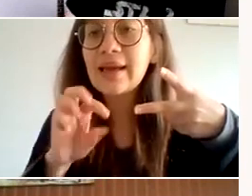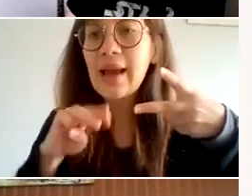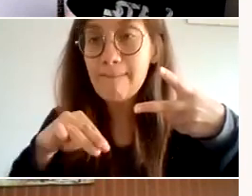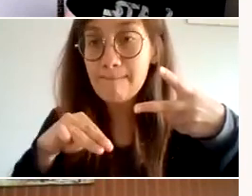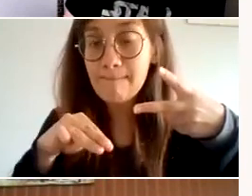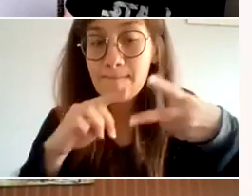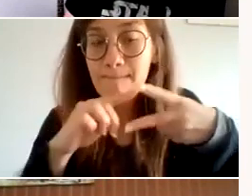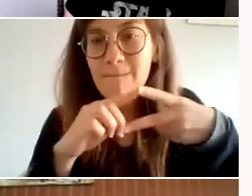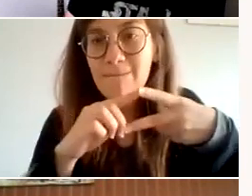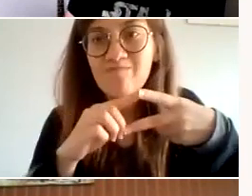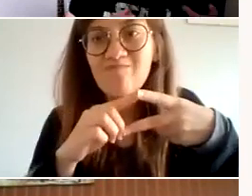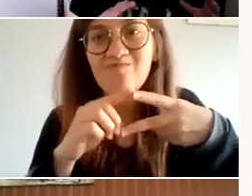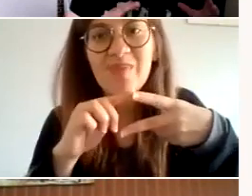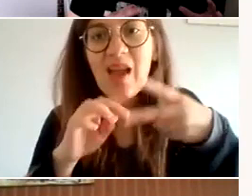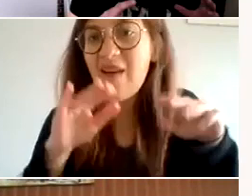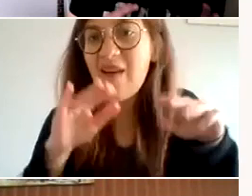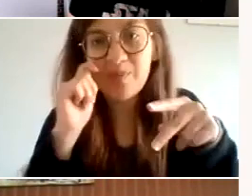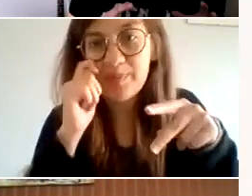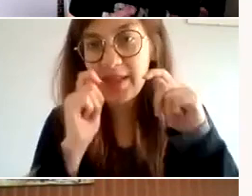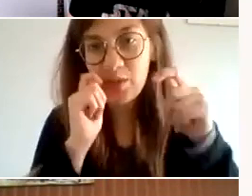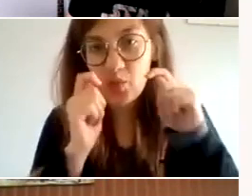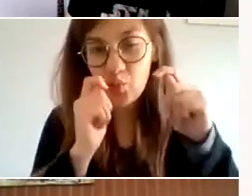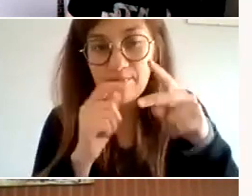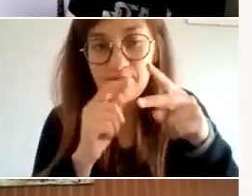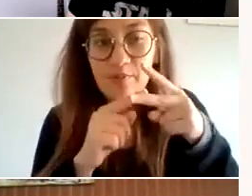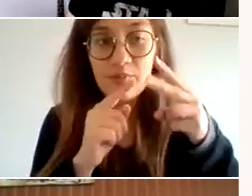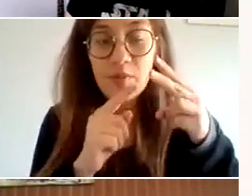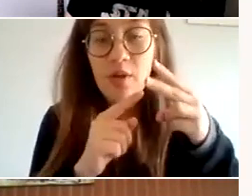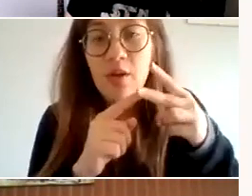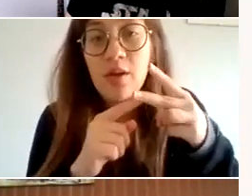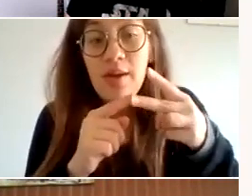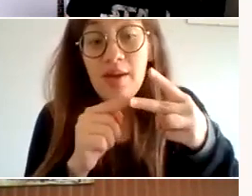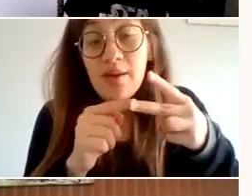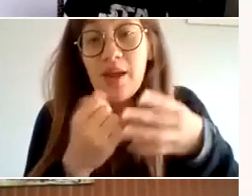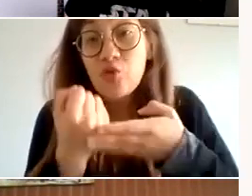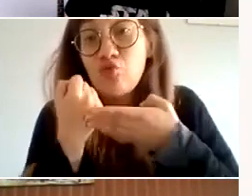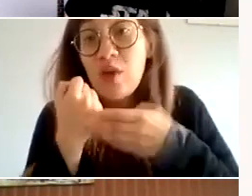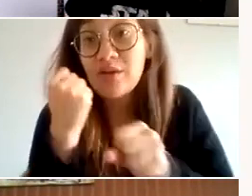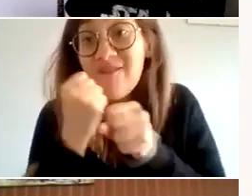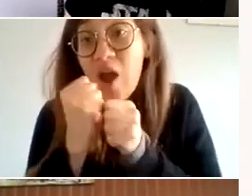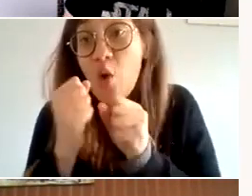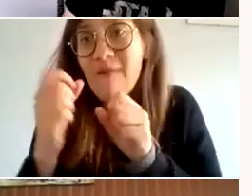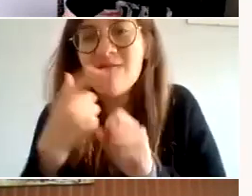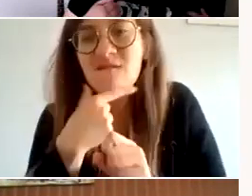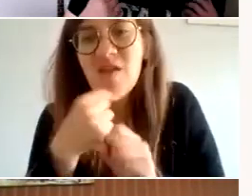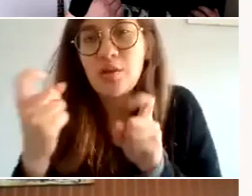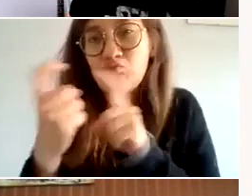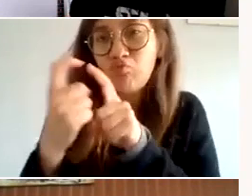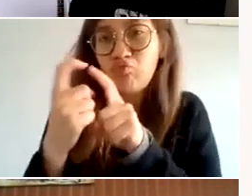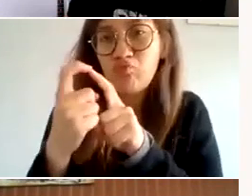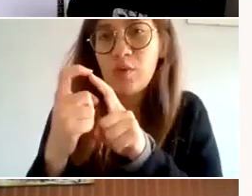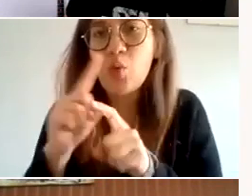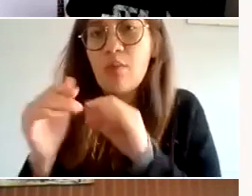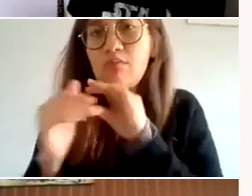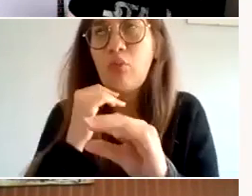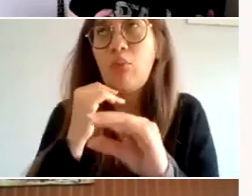nos permiten, más que nada estoy hablando desde el punto de vista del trabajo en equipo, permiten conectarte mucho más fácil con las personas, no esperar que te responda